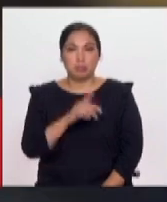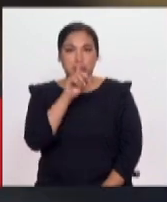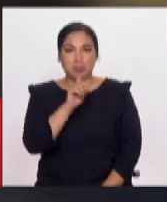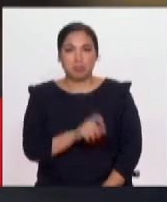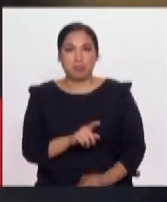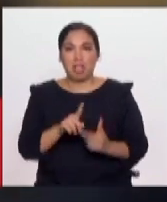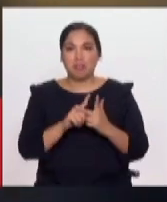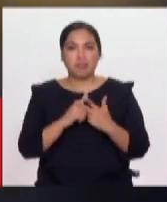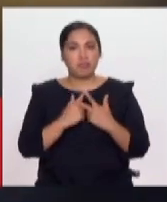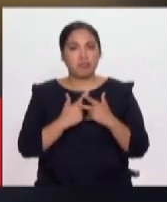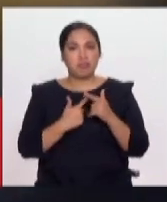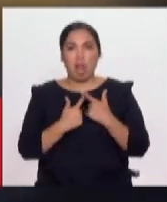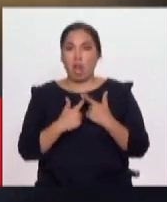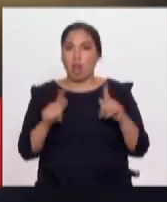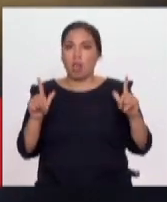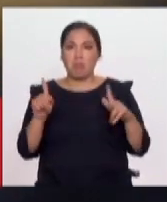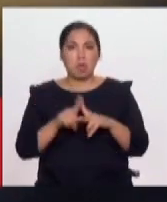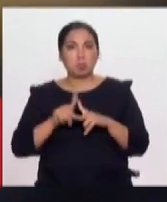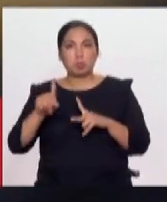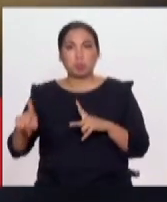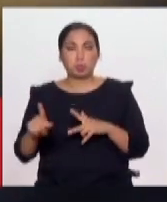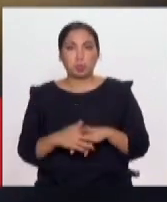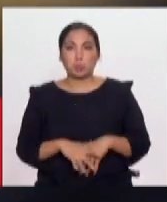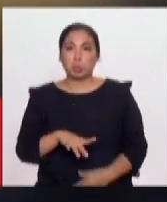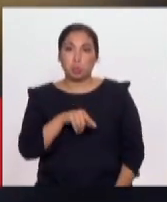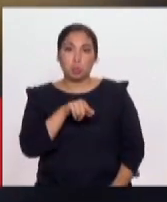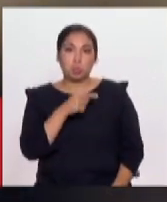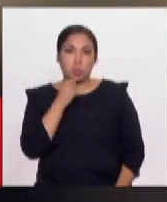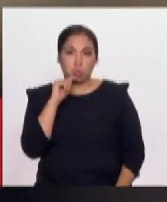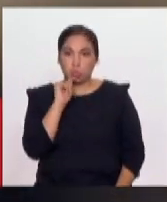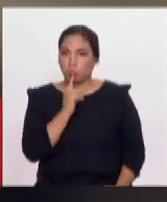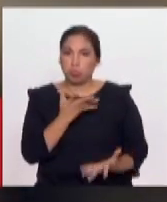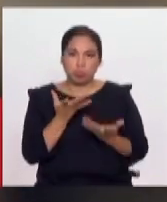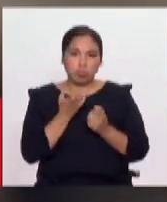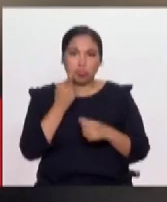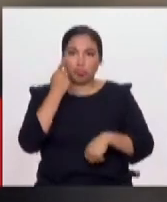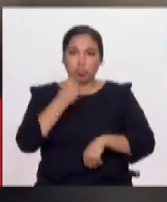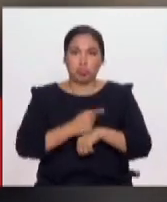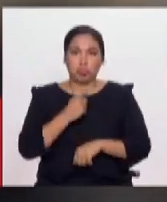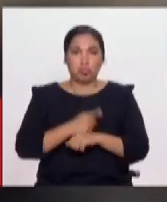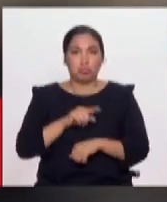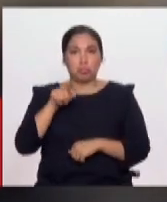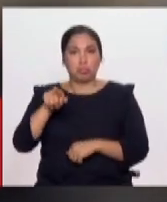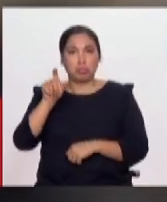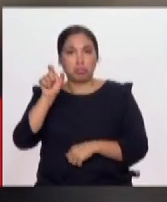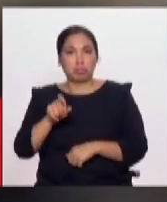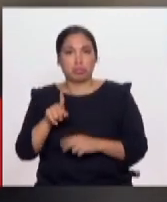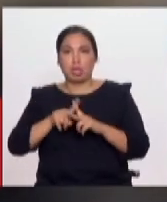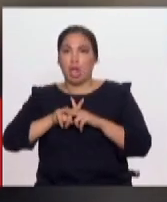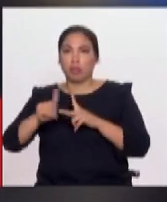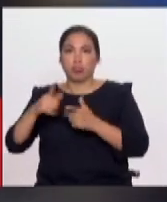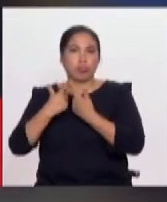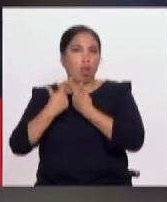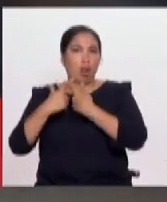este sujeto de 29 años de edad, Renzo Segura Vizquerra, que ha quedado libre tras